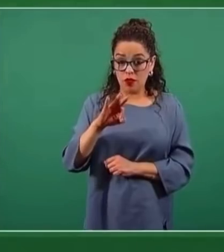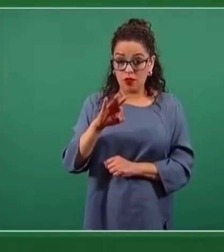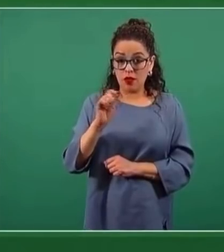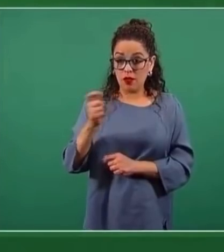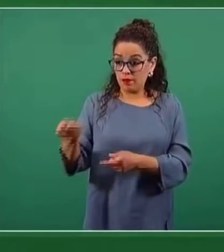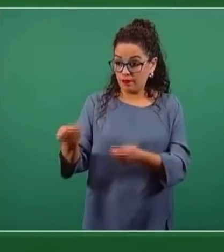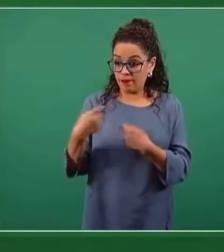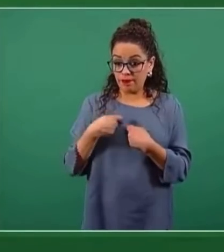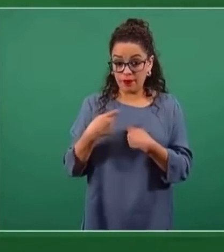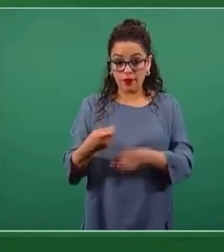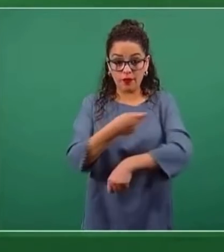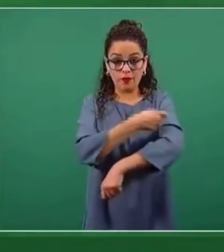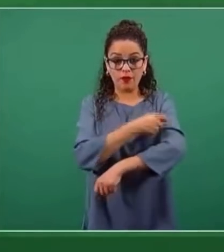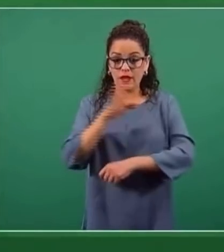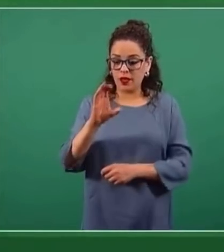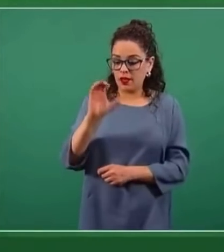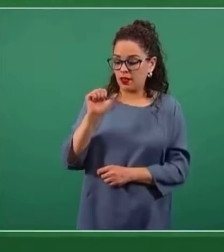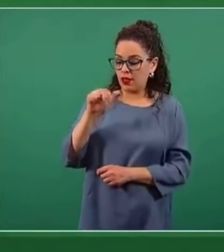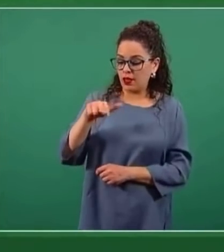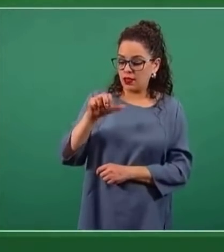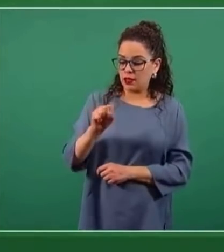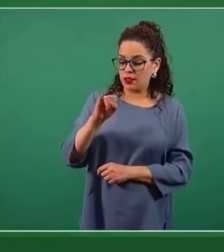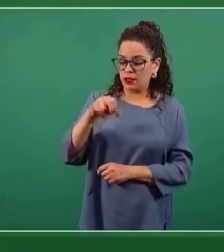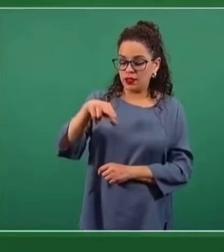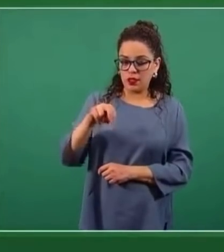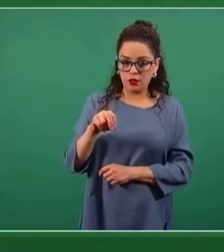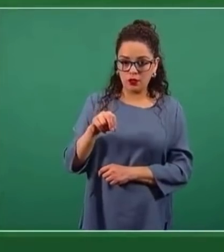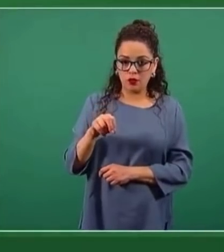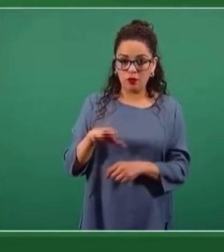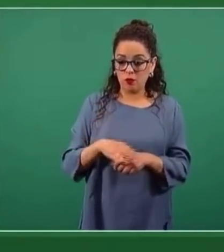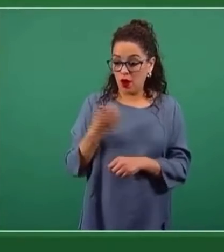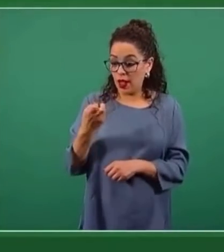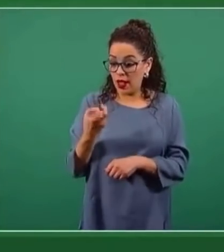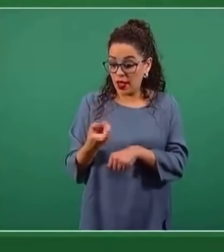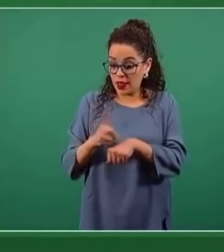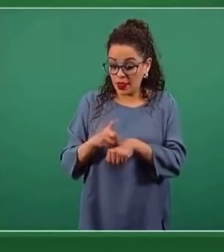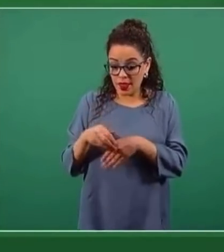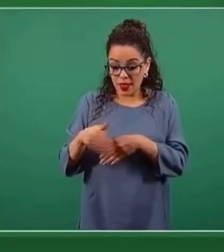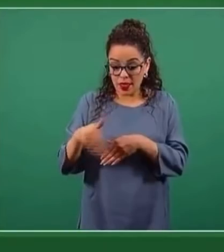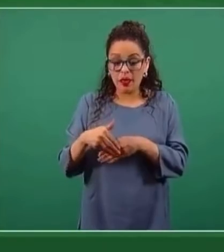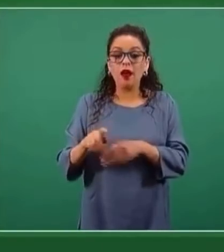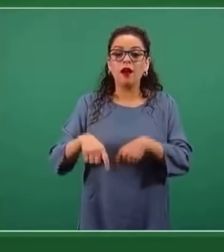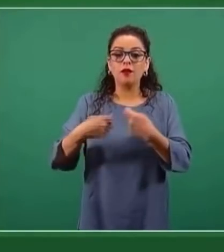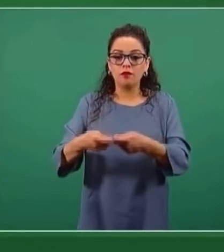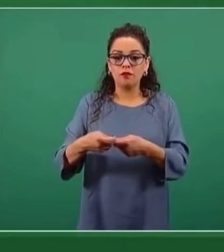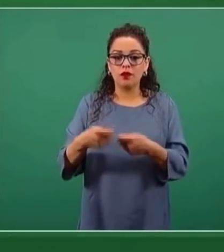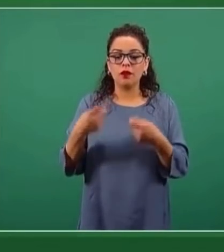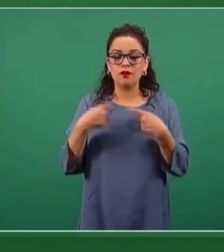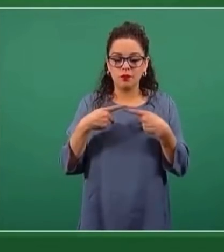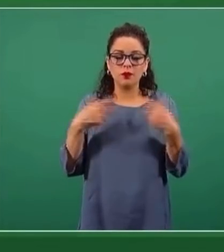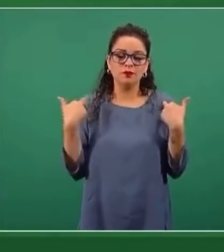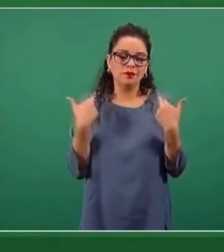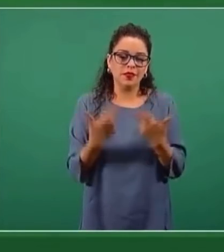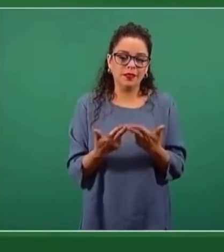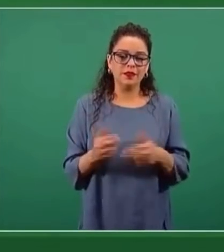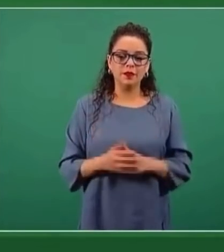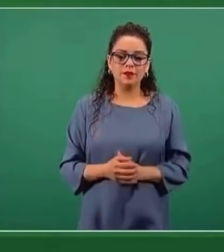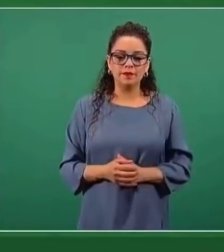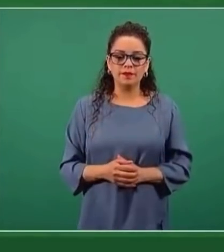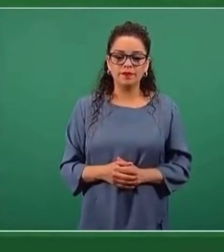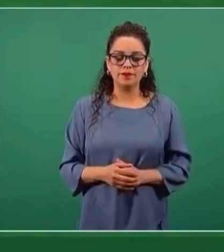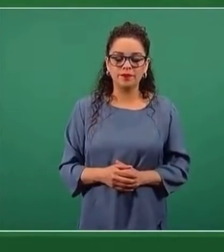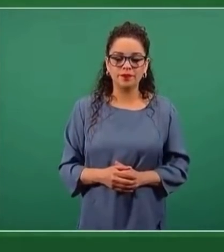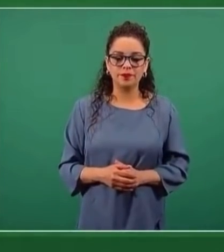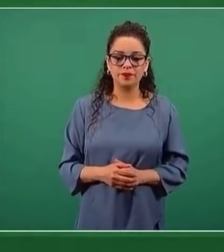recibir la vacuna CanSino, que es la que en estos días van a aplicar a los docentes. Entonces, más que nada,